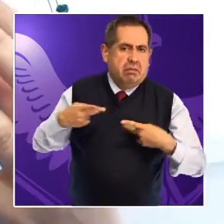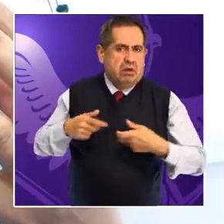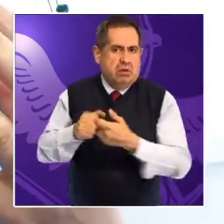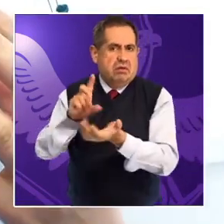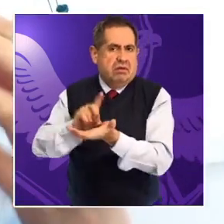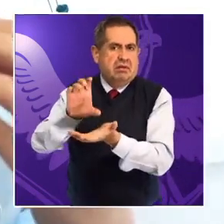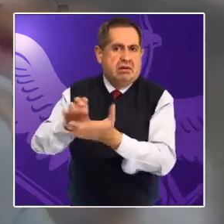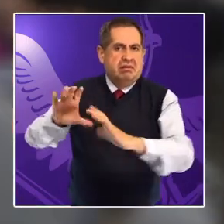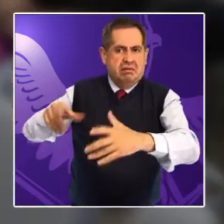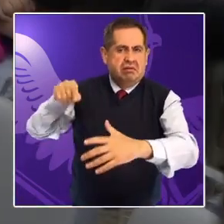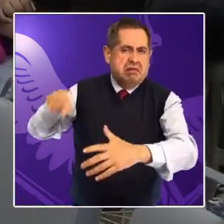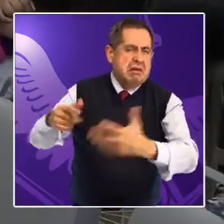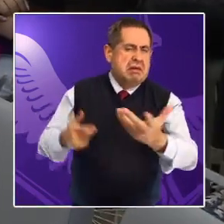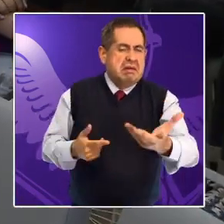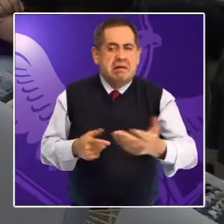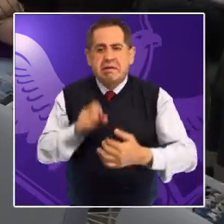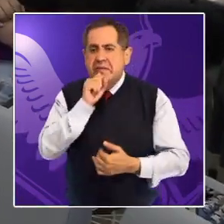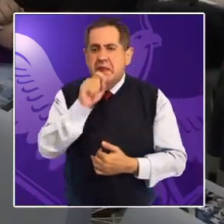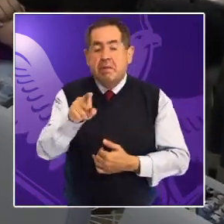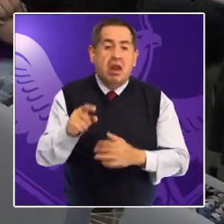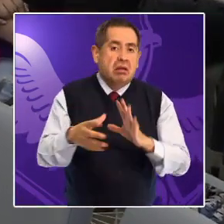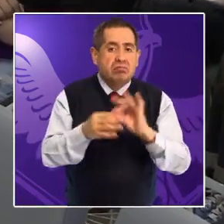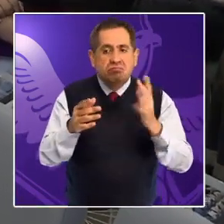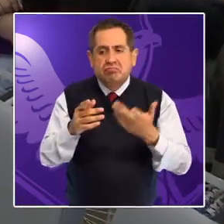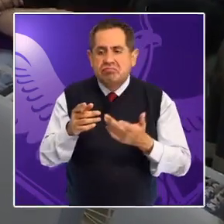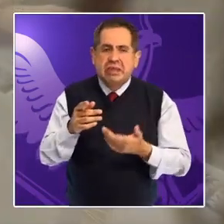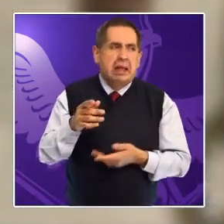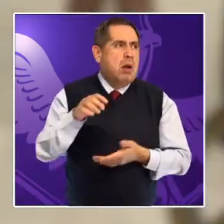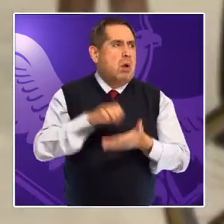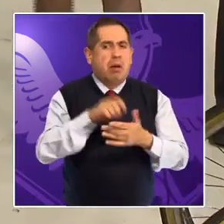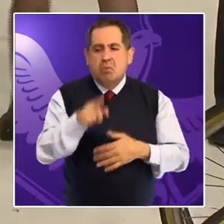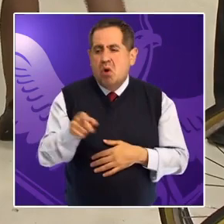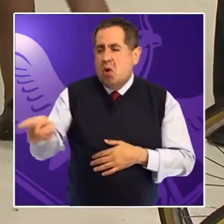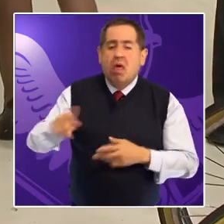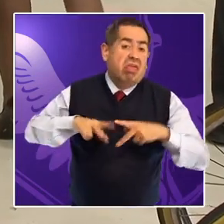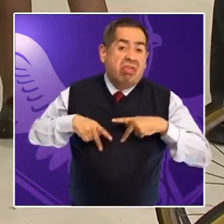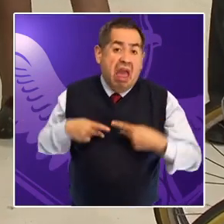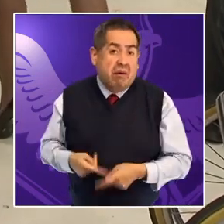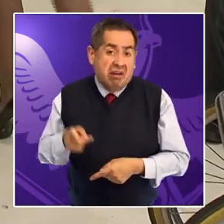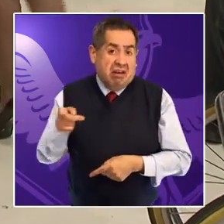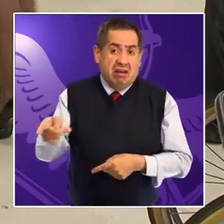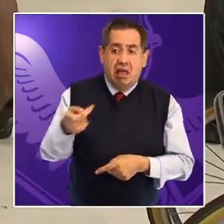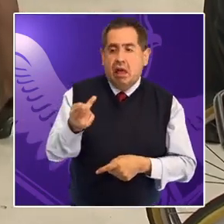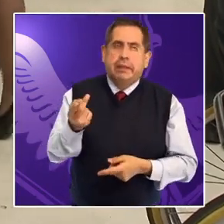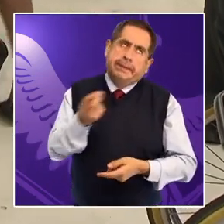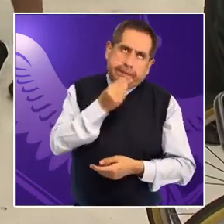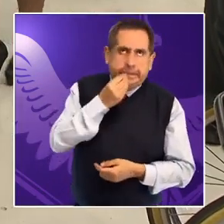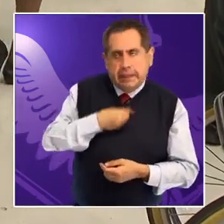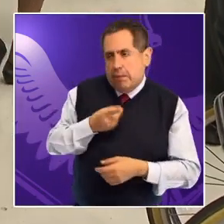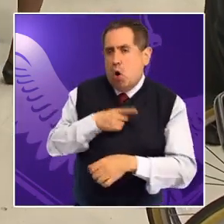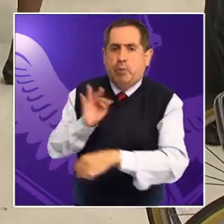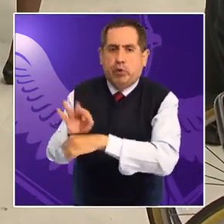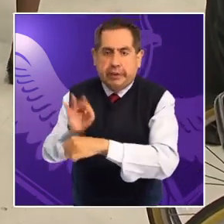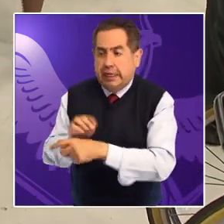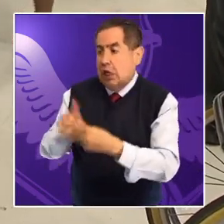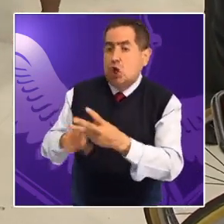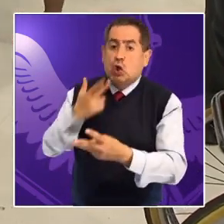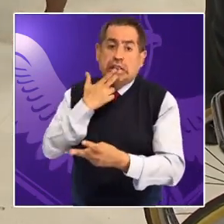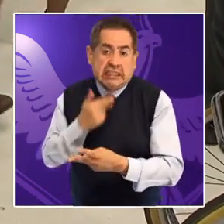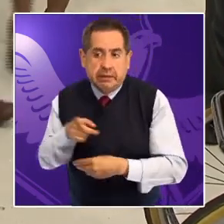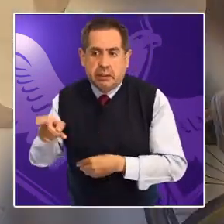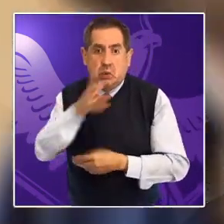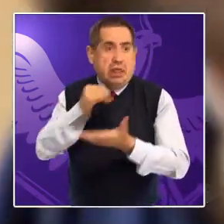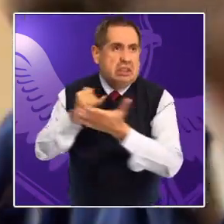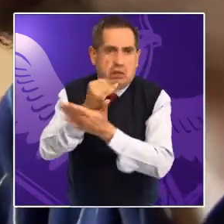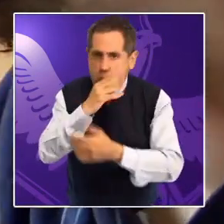discapacidad. También se la considera alguien frágil, alguien que hay que proteger, alguien que no sirve, alguien que no puede tomar